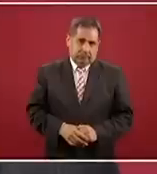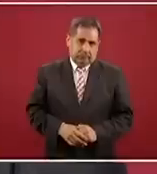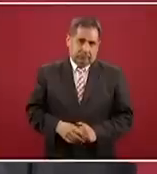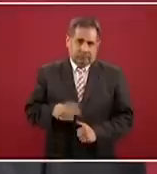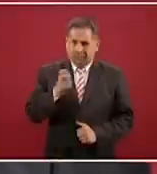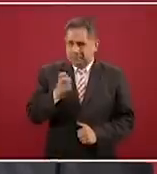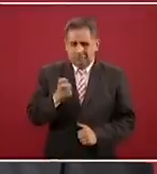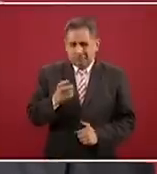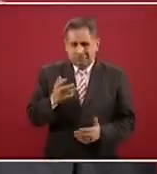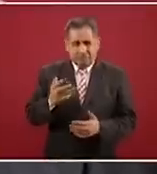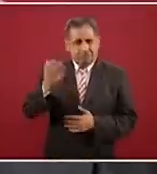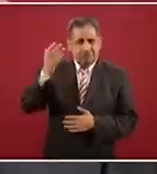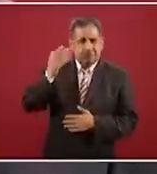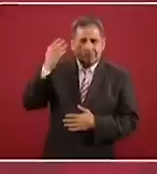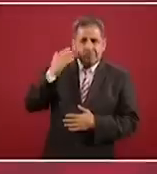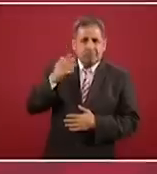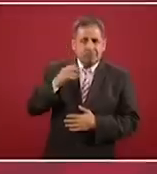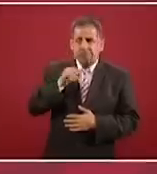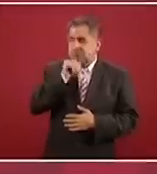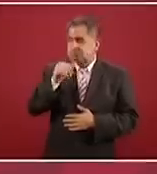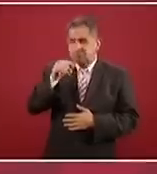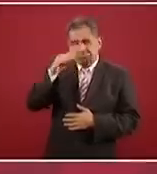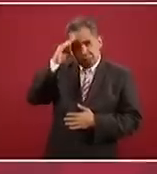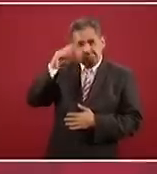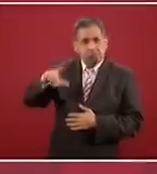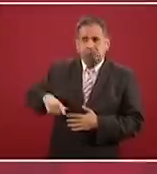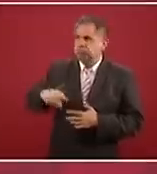Eso no estaba en la agenda